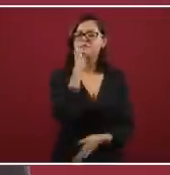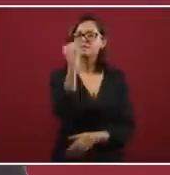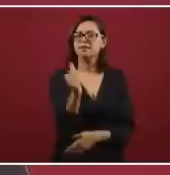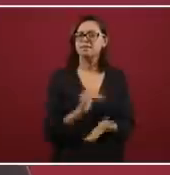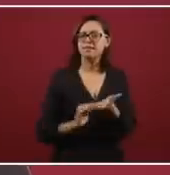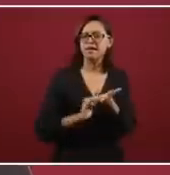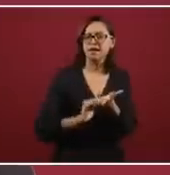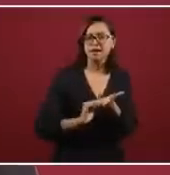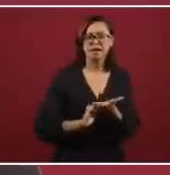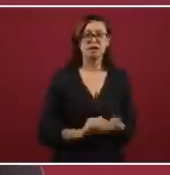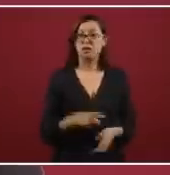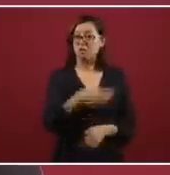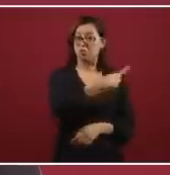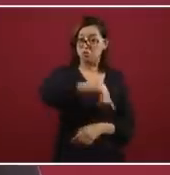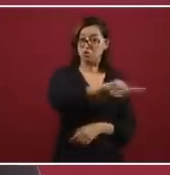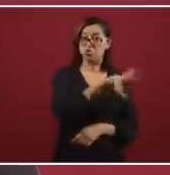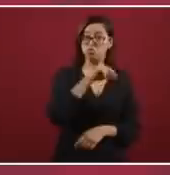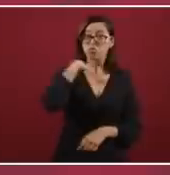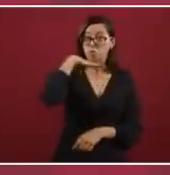¿No lo sabían ellos?